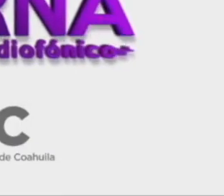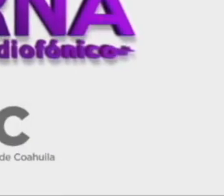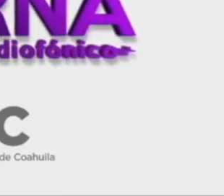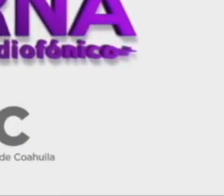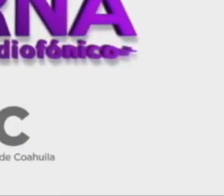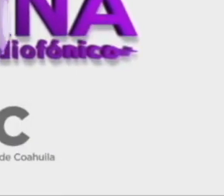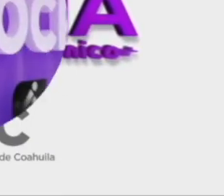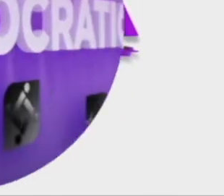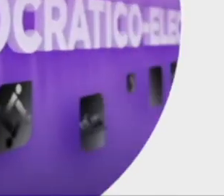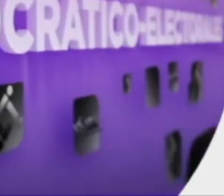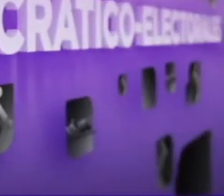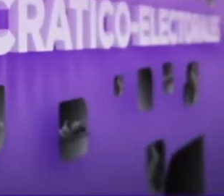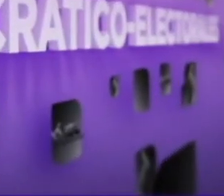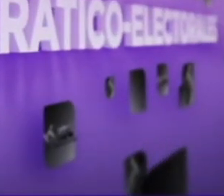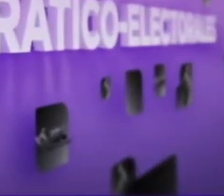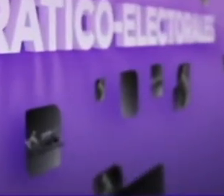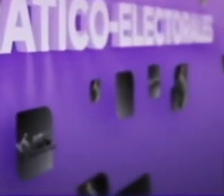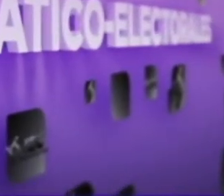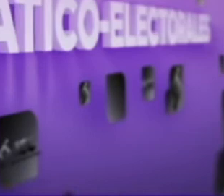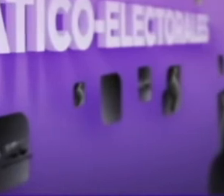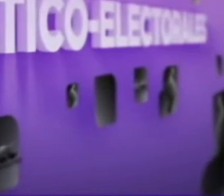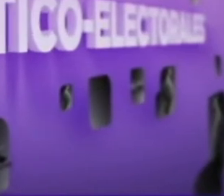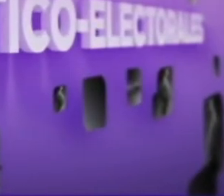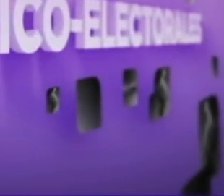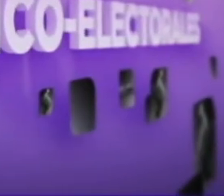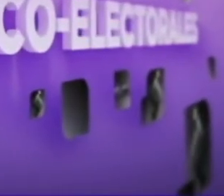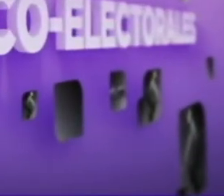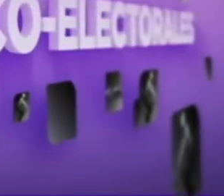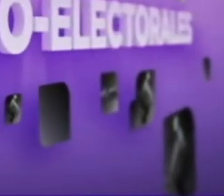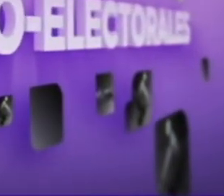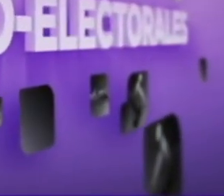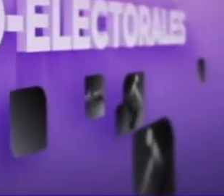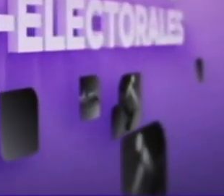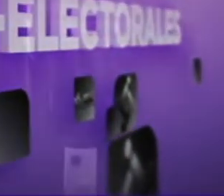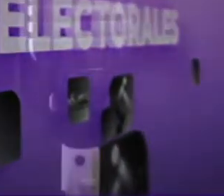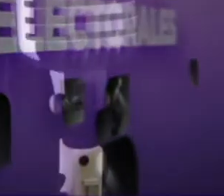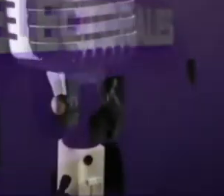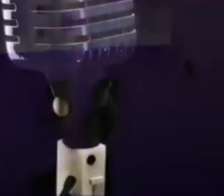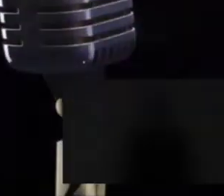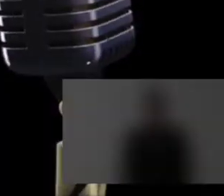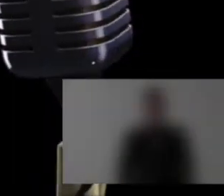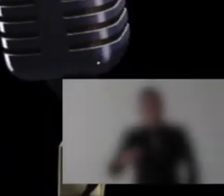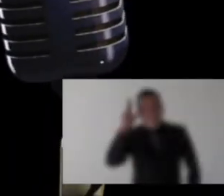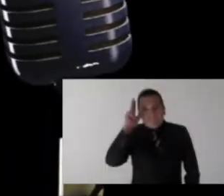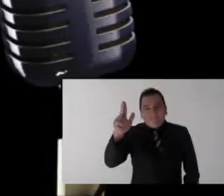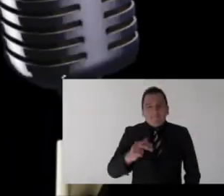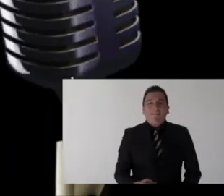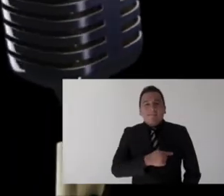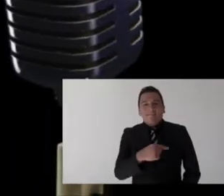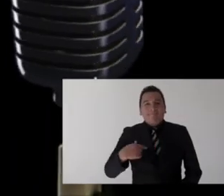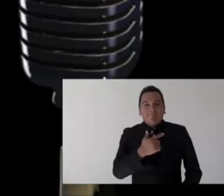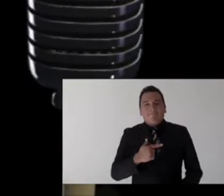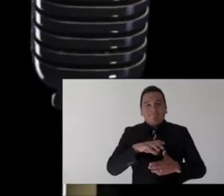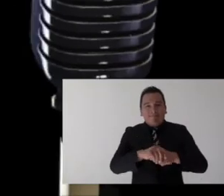Los temas democrático-electorales al alcance de la ciudadanía. Bienvenidos. Hola, ¿qué tal? Les saludamos con